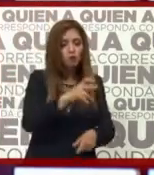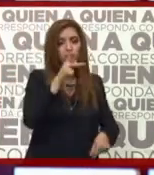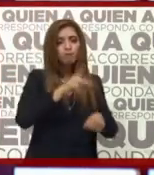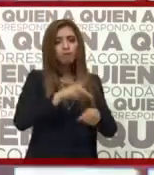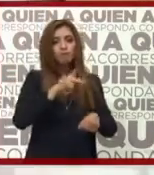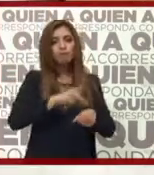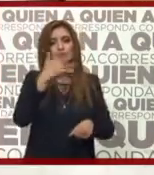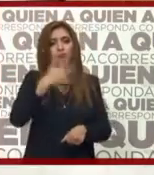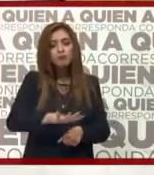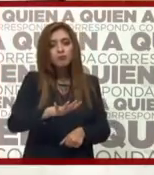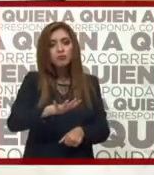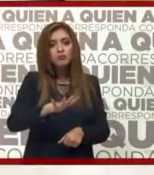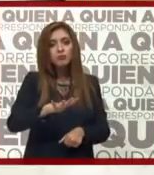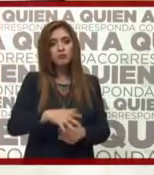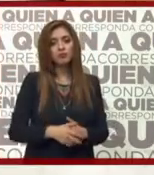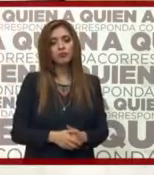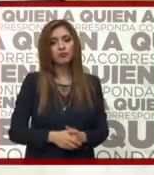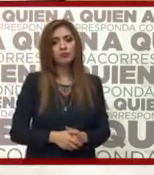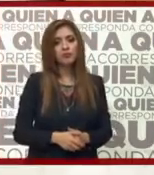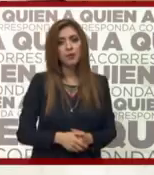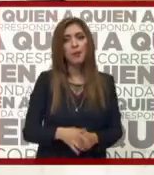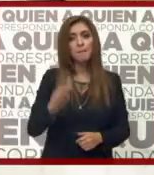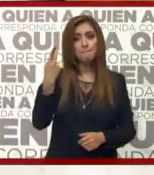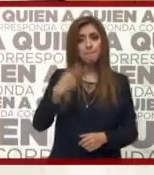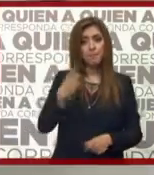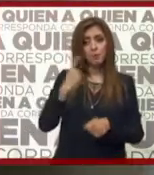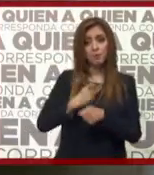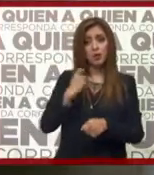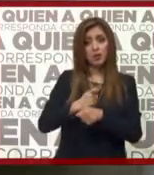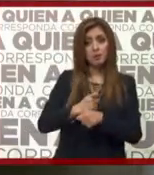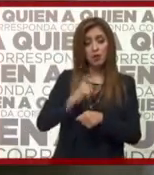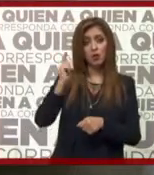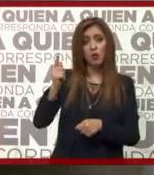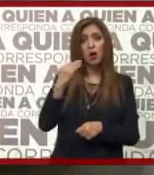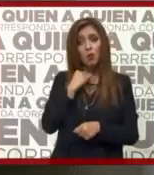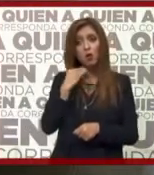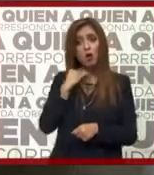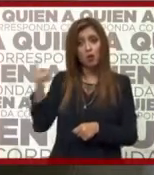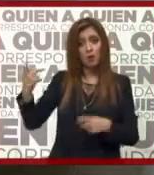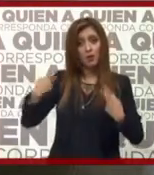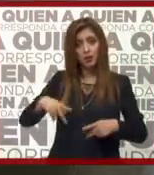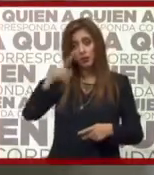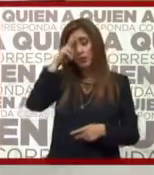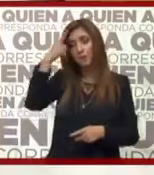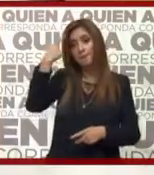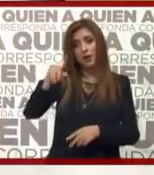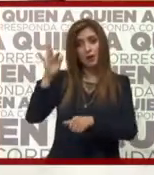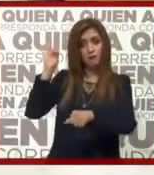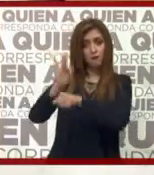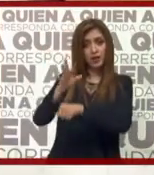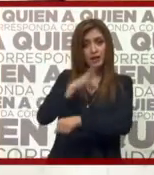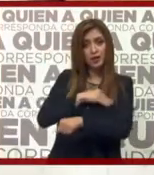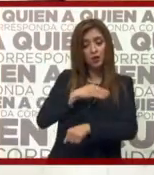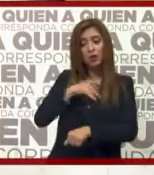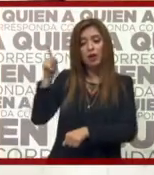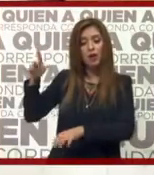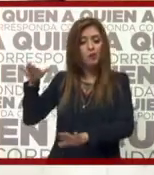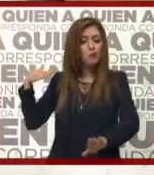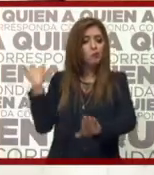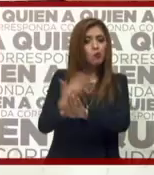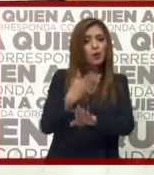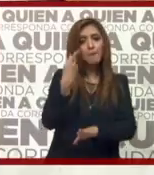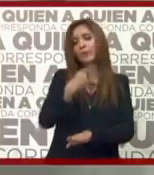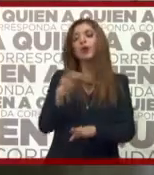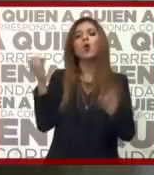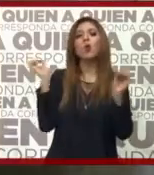puntos de banqueta y los primeros en tener abogados fueron los papás del agresor para encender a su hijo que era el que había atacado y no han